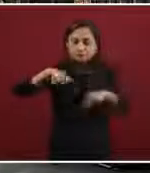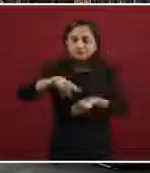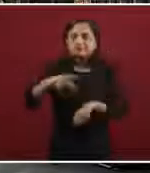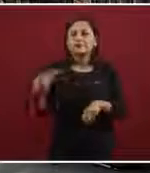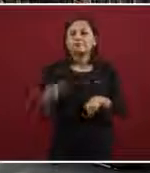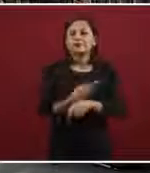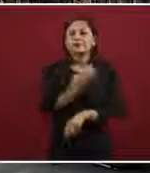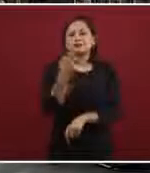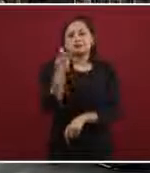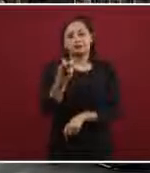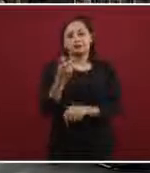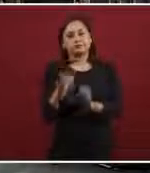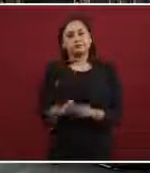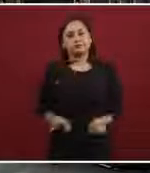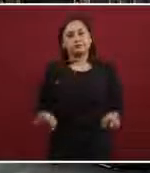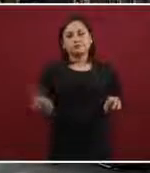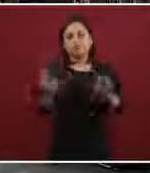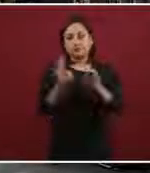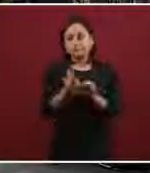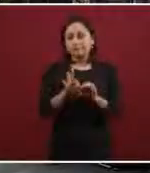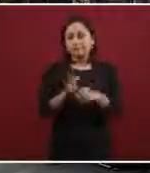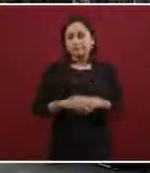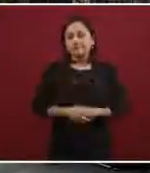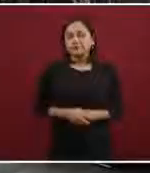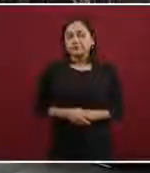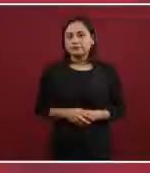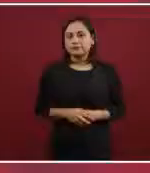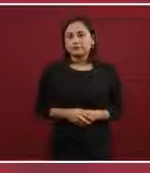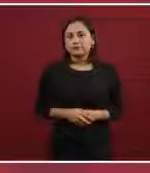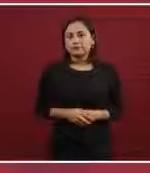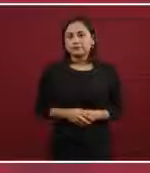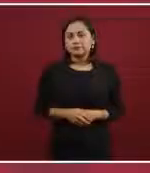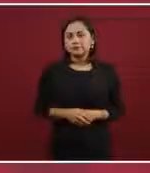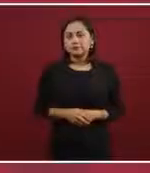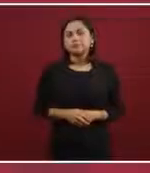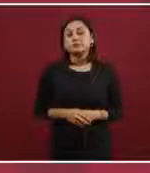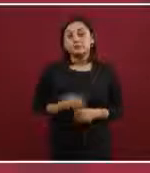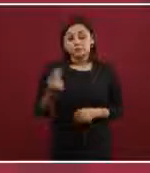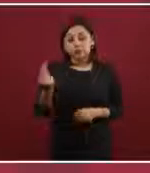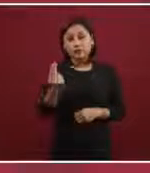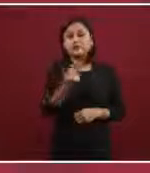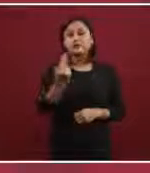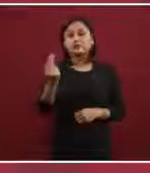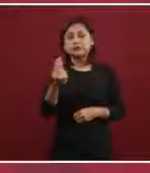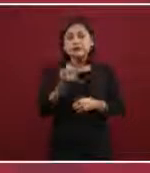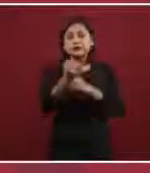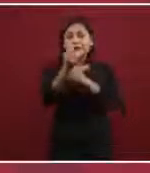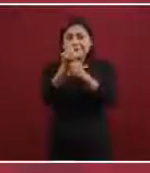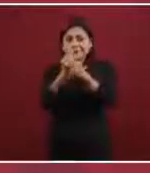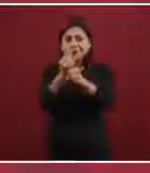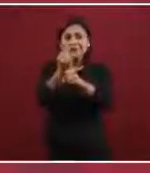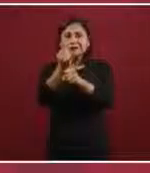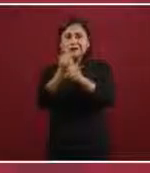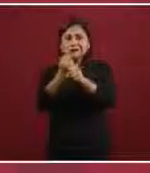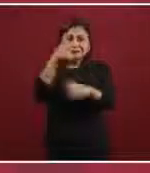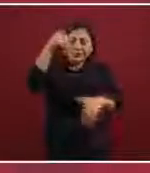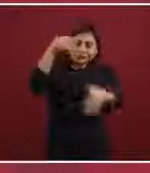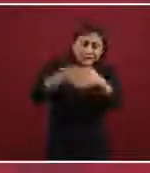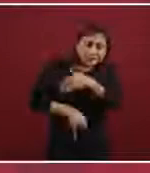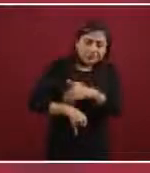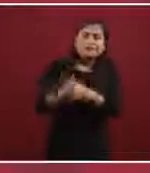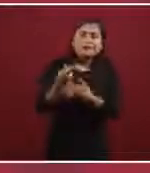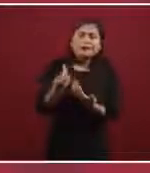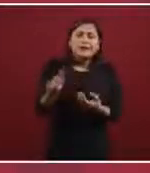y se requiere sabes porque la crisis de méxico